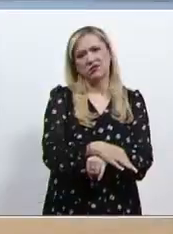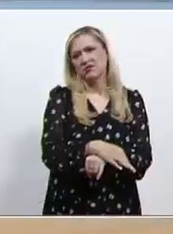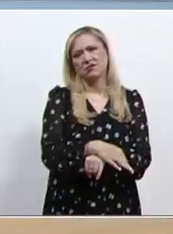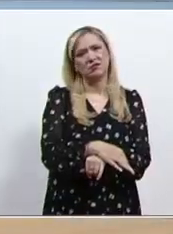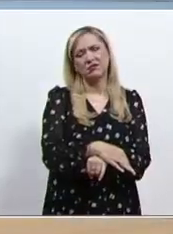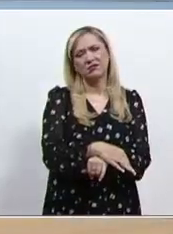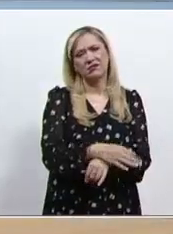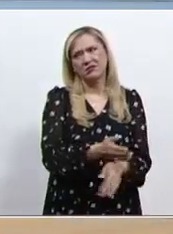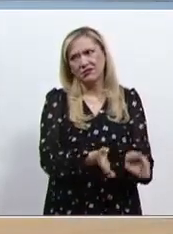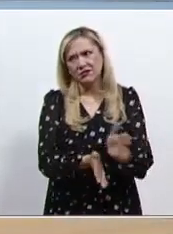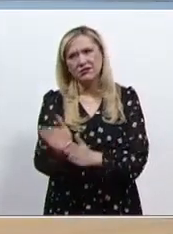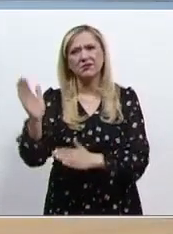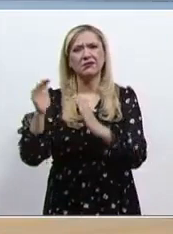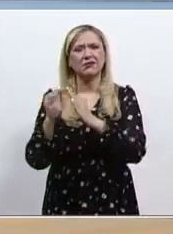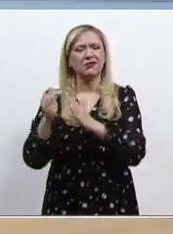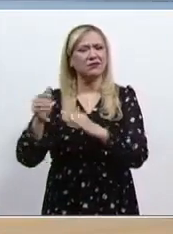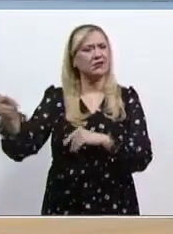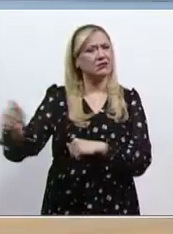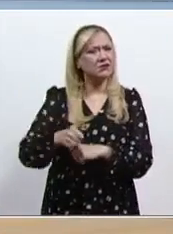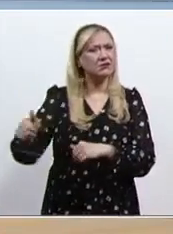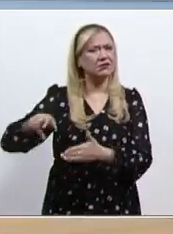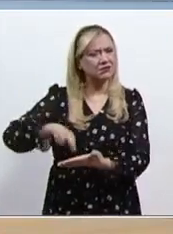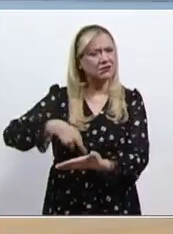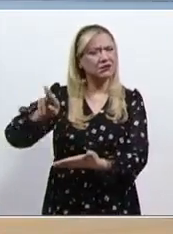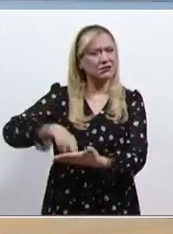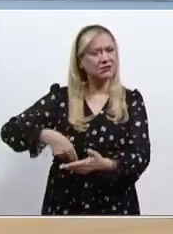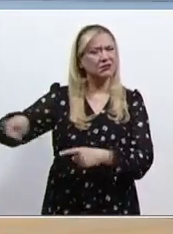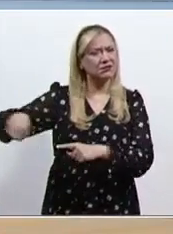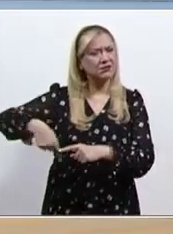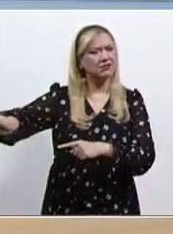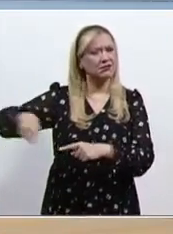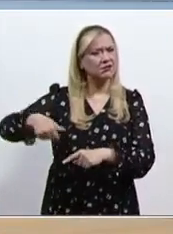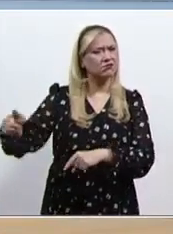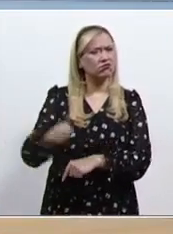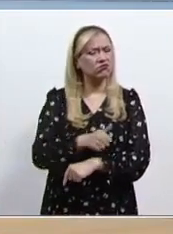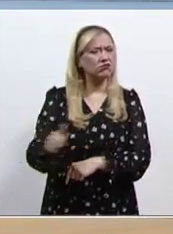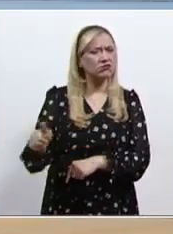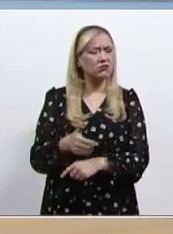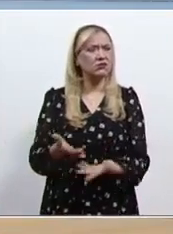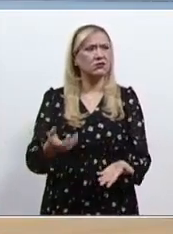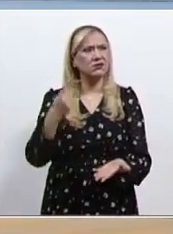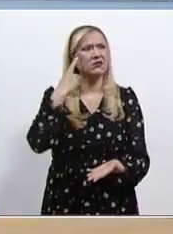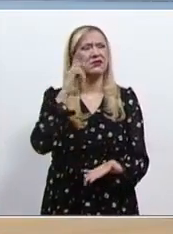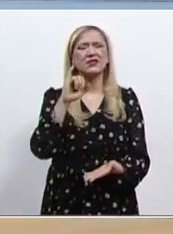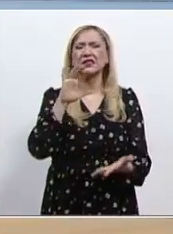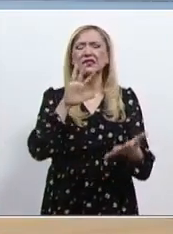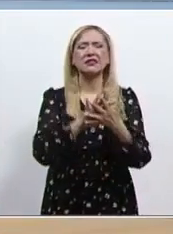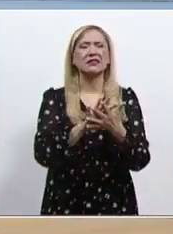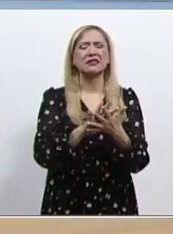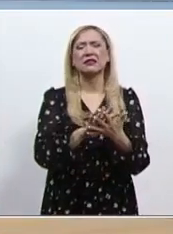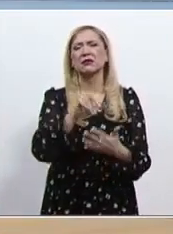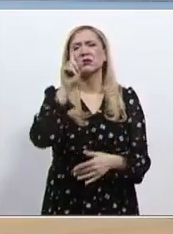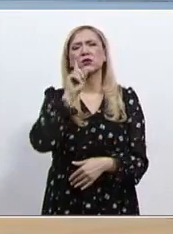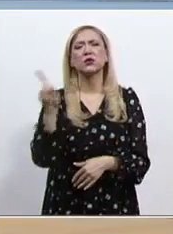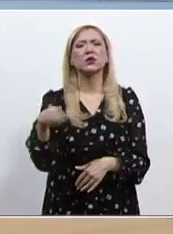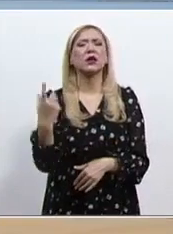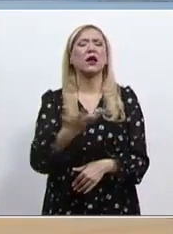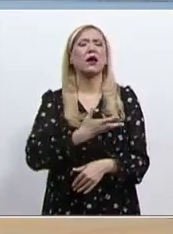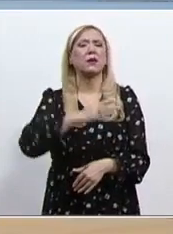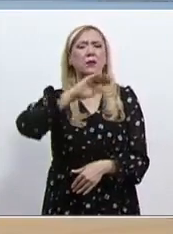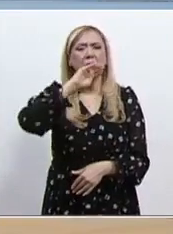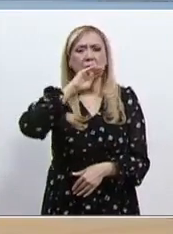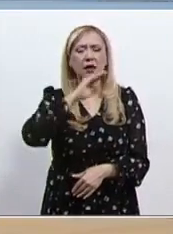es posible caminar hacia la anulación de la cárcel para las mujeres madres